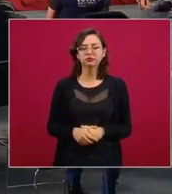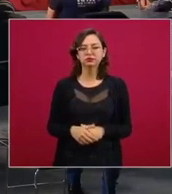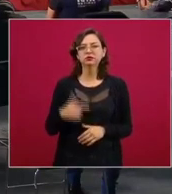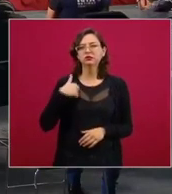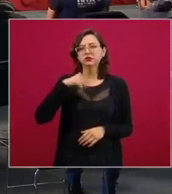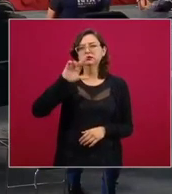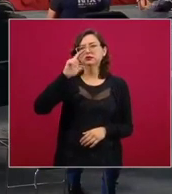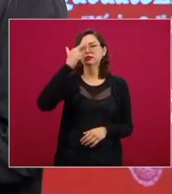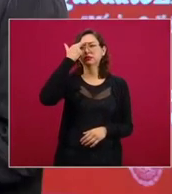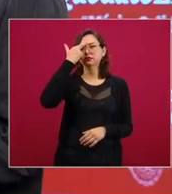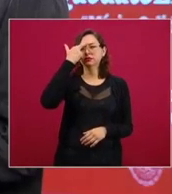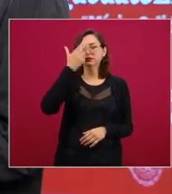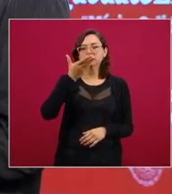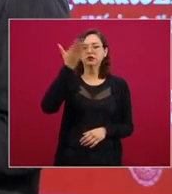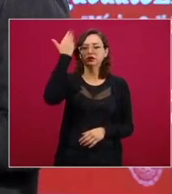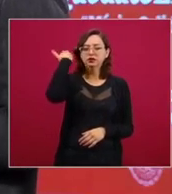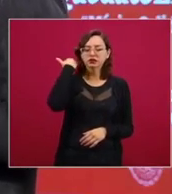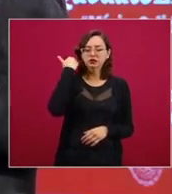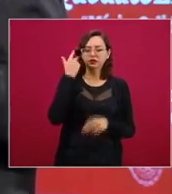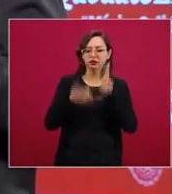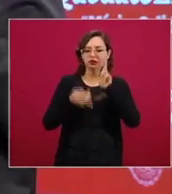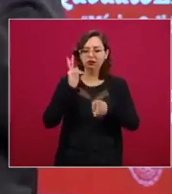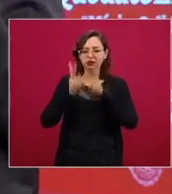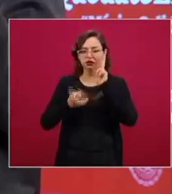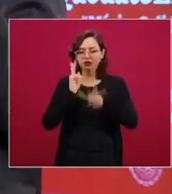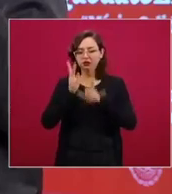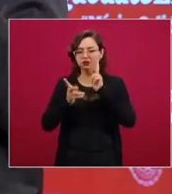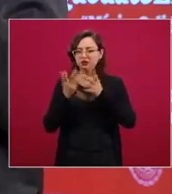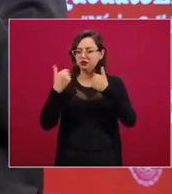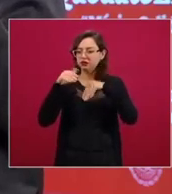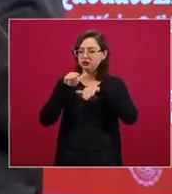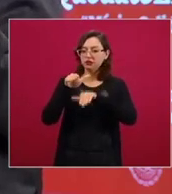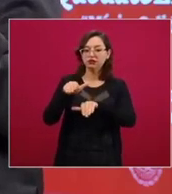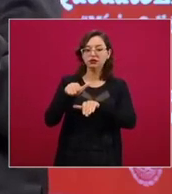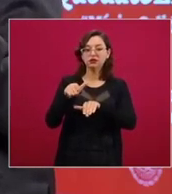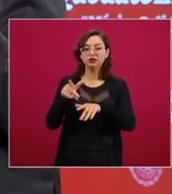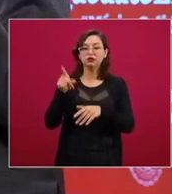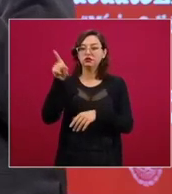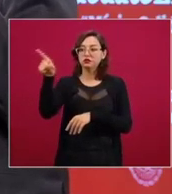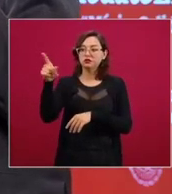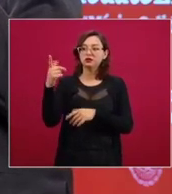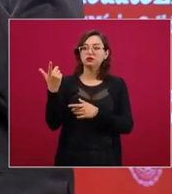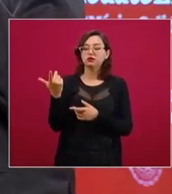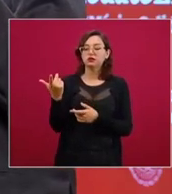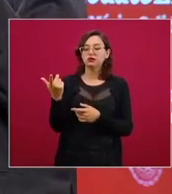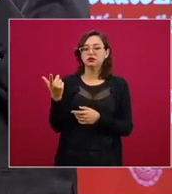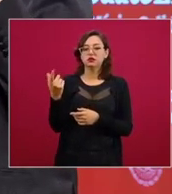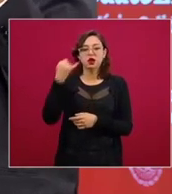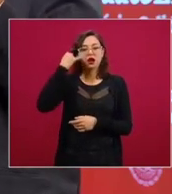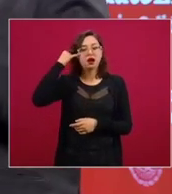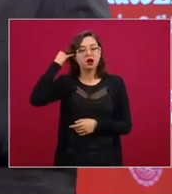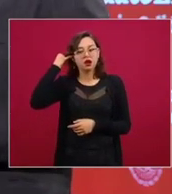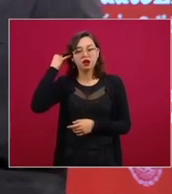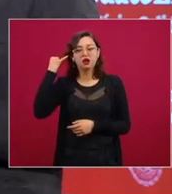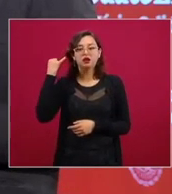ven que el país de Jalisco ya es su propio país, ¿no?